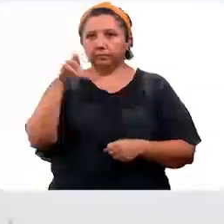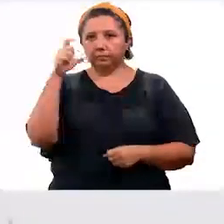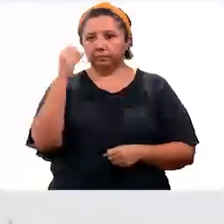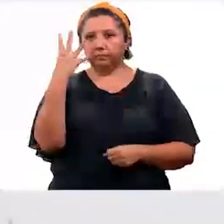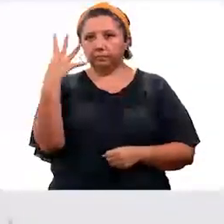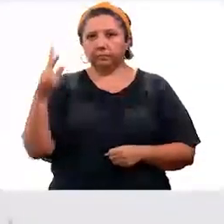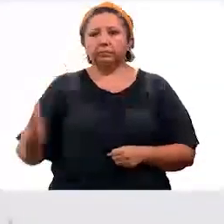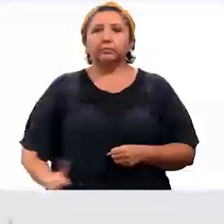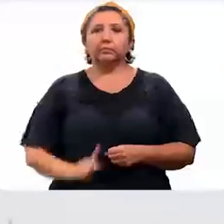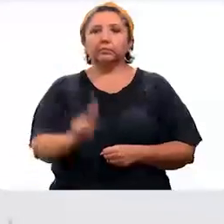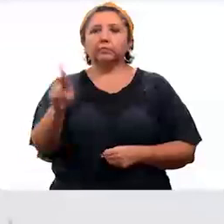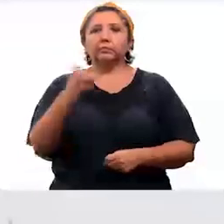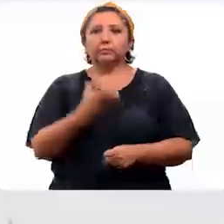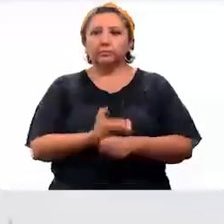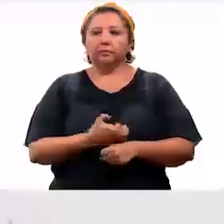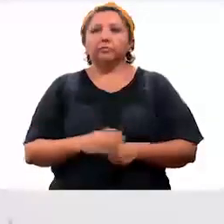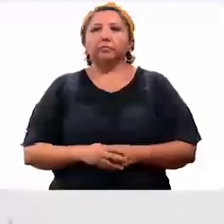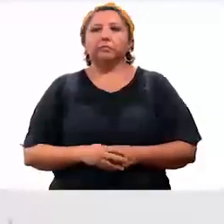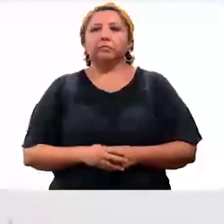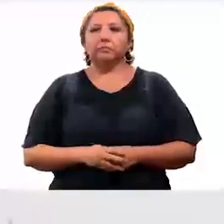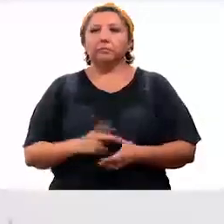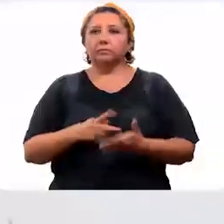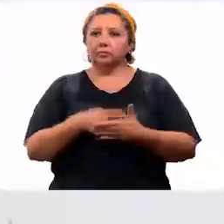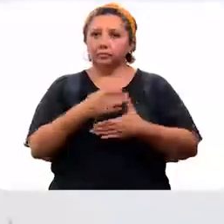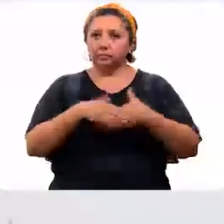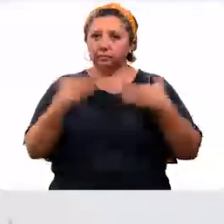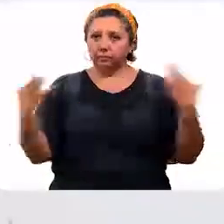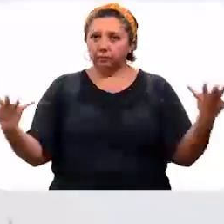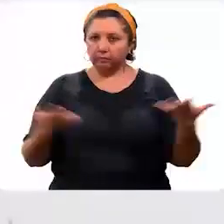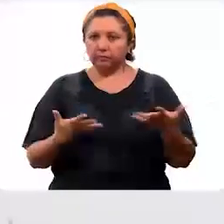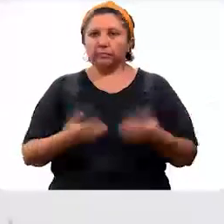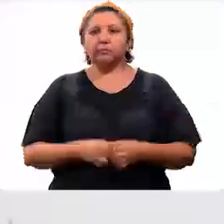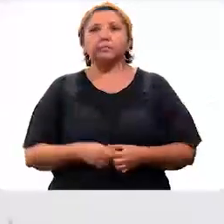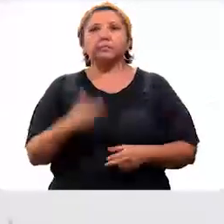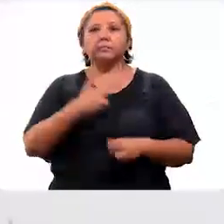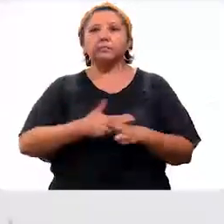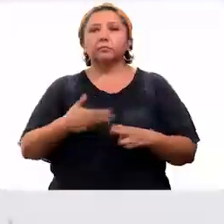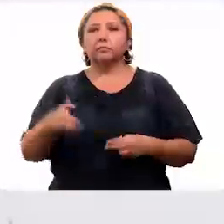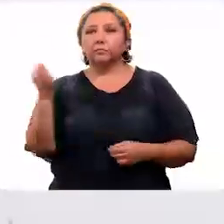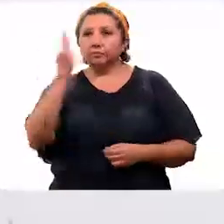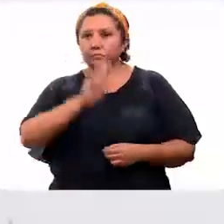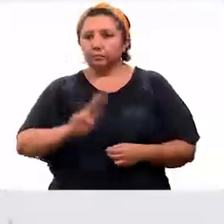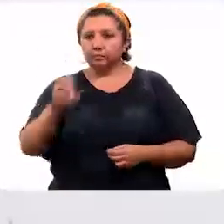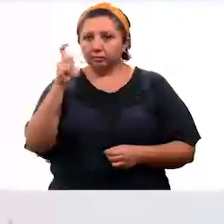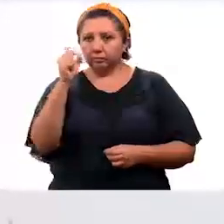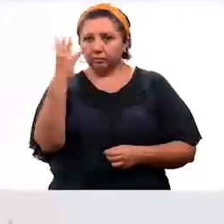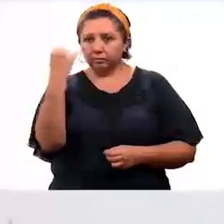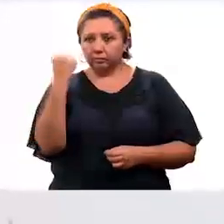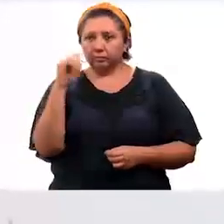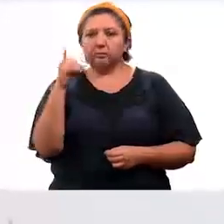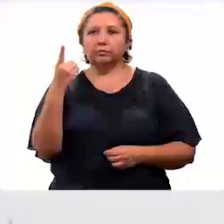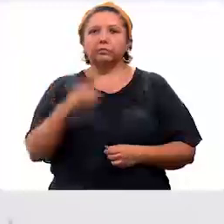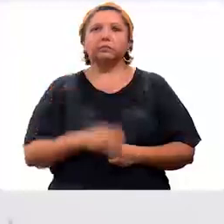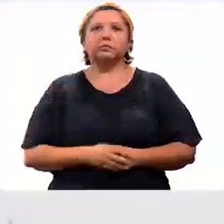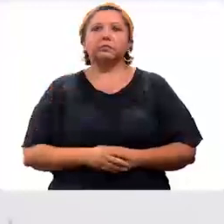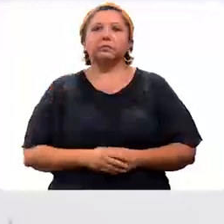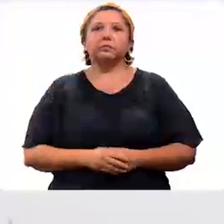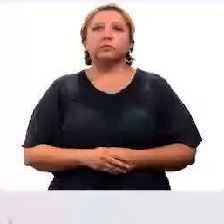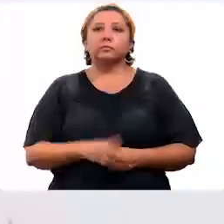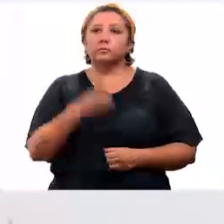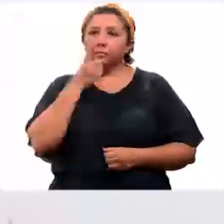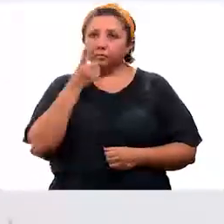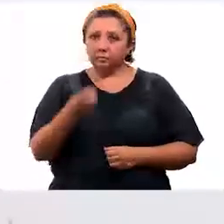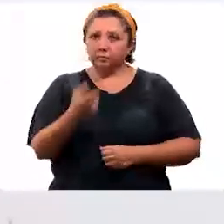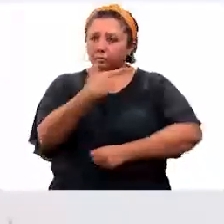de 24 municipios del estado, proceso que se llevará a cabo hasta este miércoles 29 de diciembre.